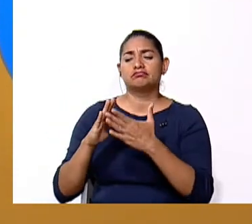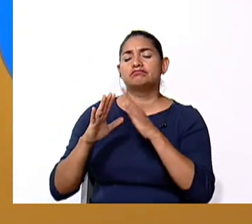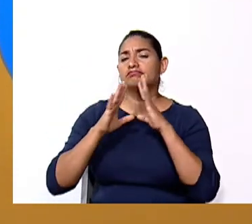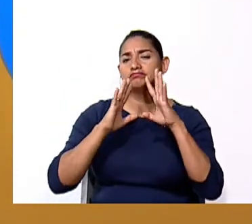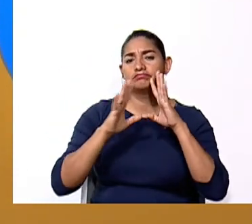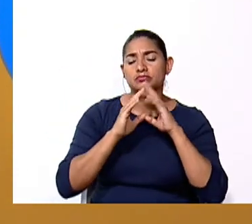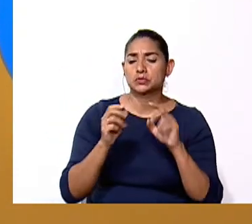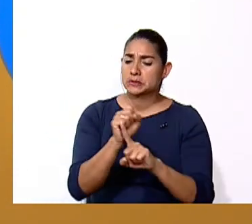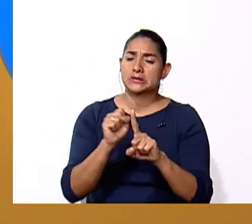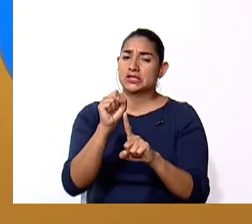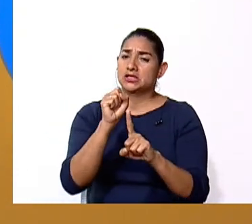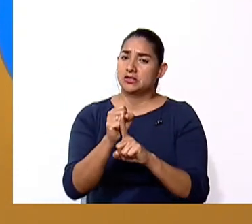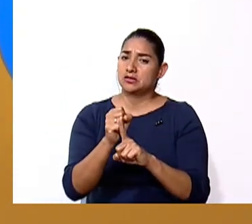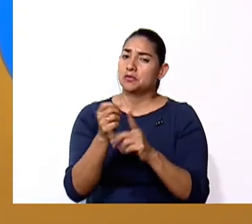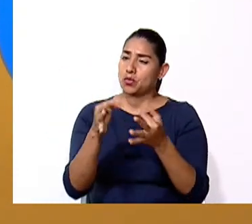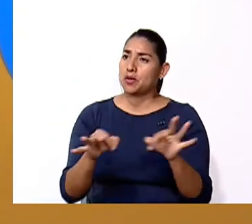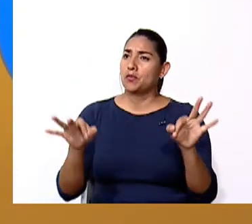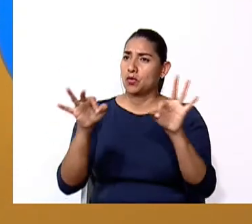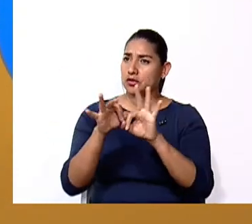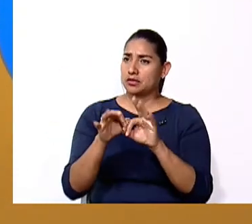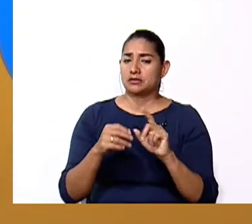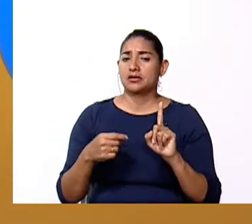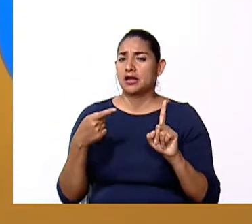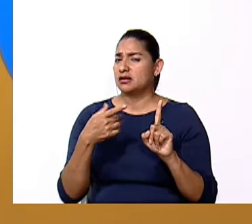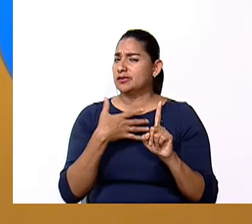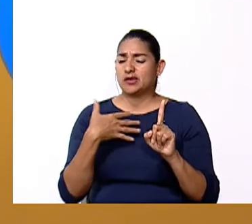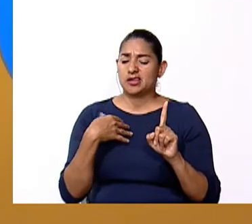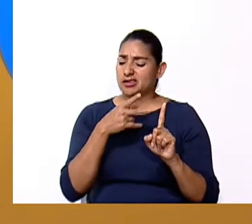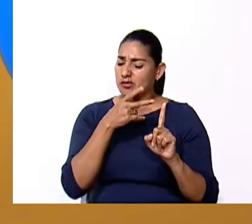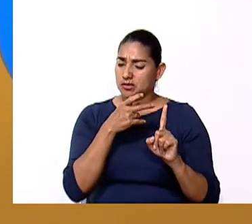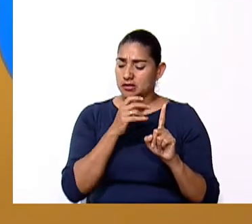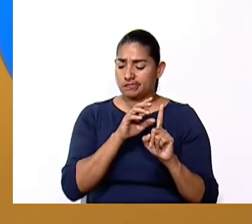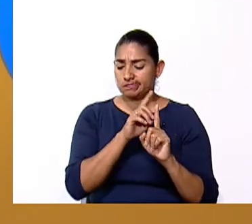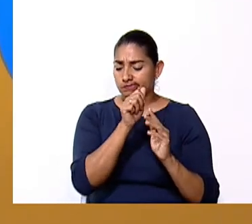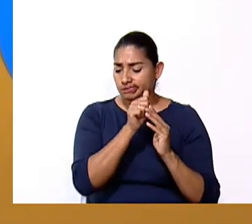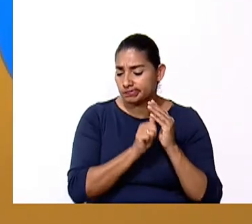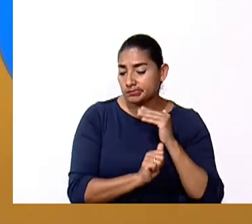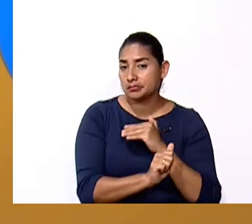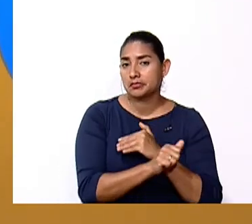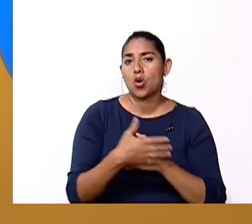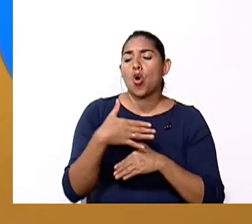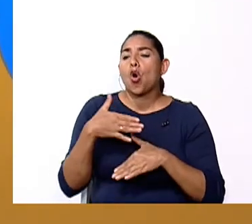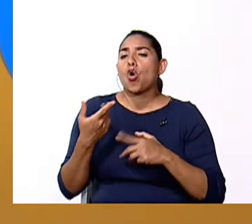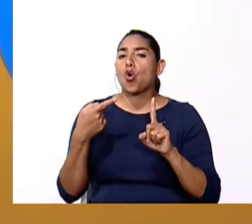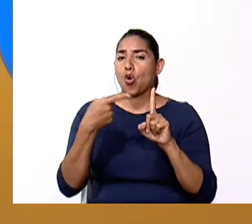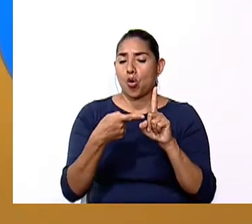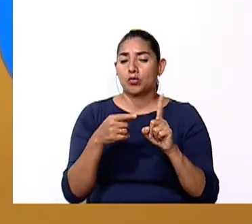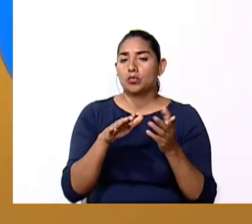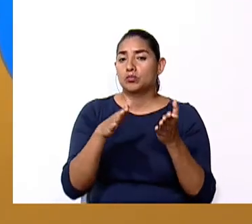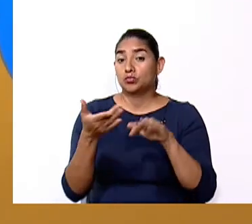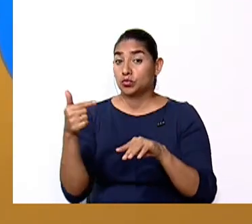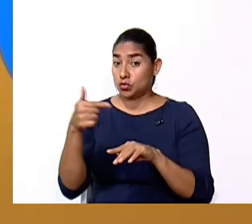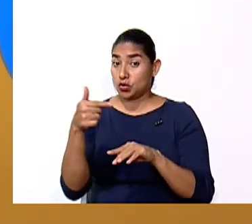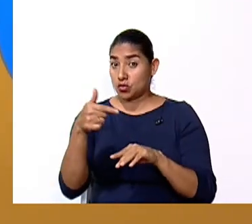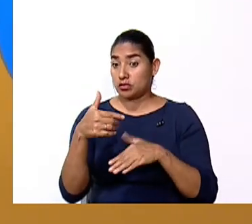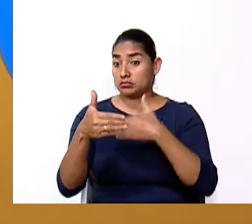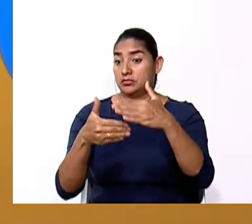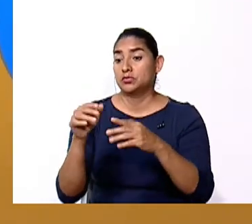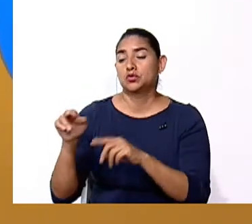en 1544 se toparon con un conquistador, Diego Gutiérrez. ¿Lo quieren conocer?